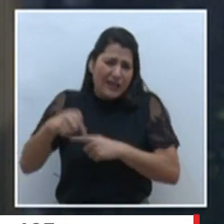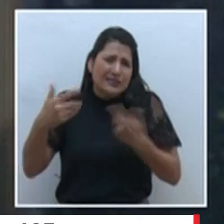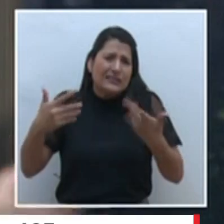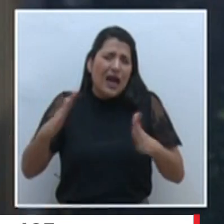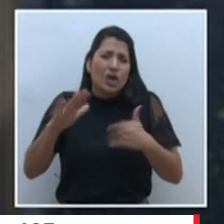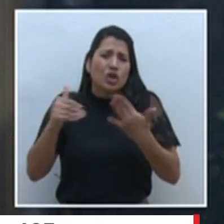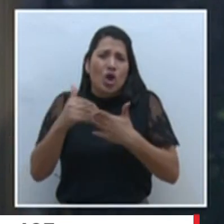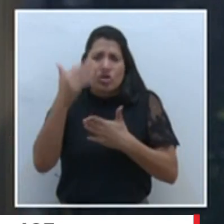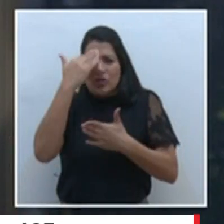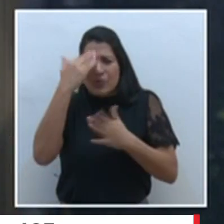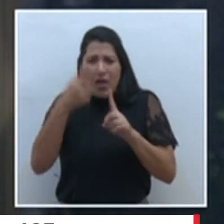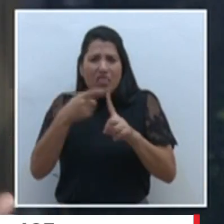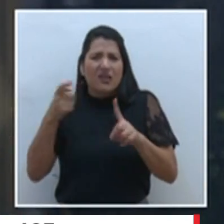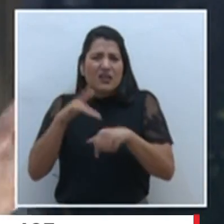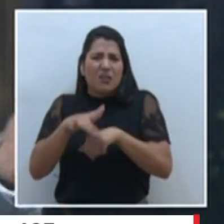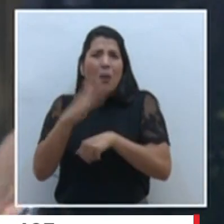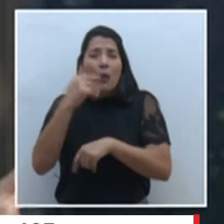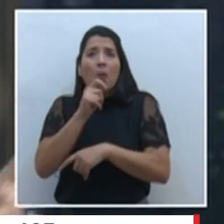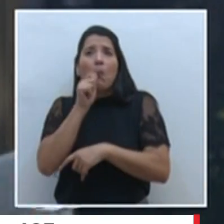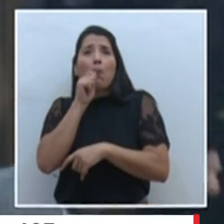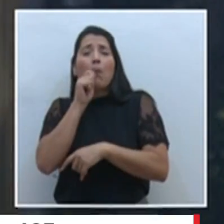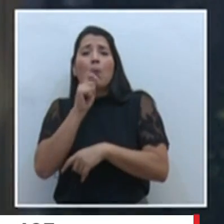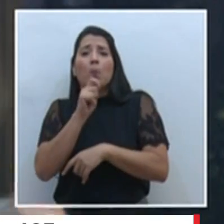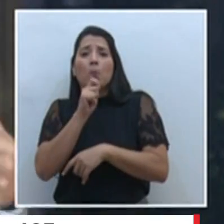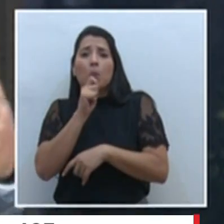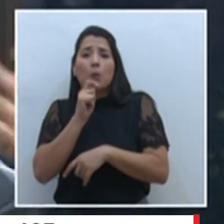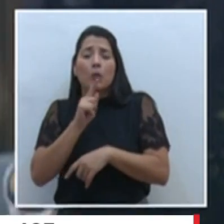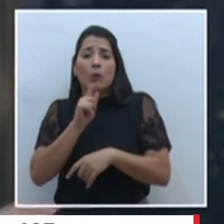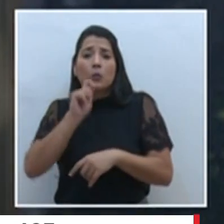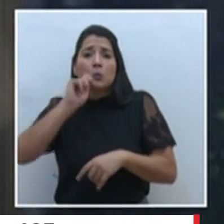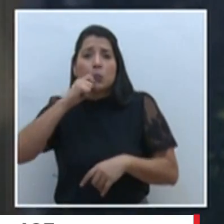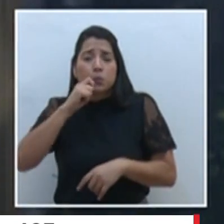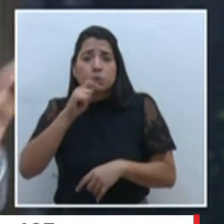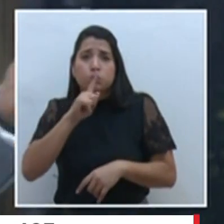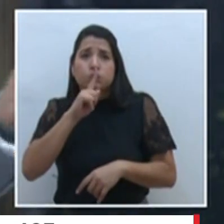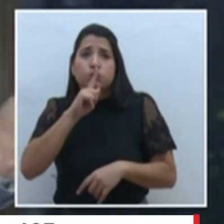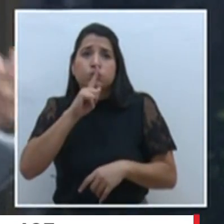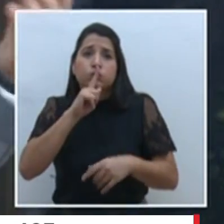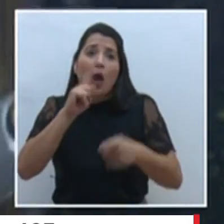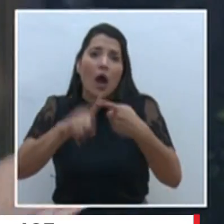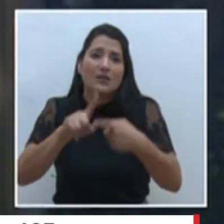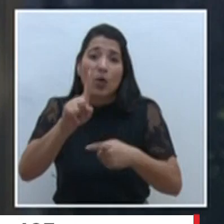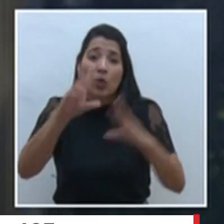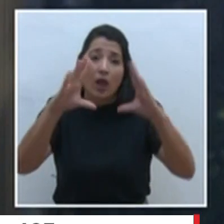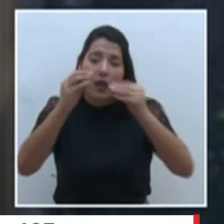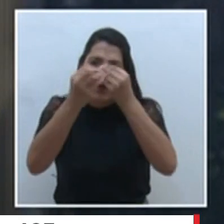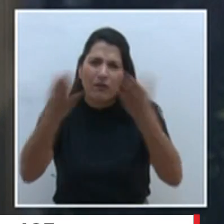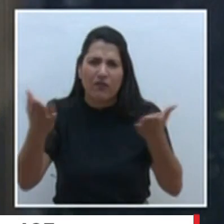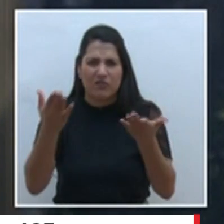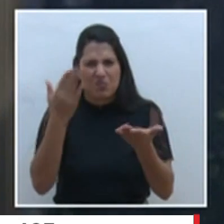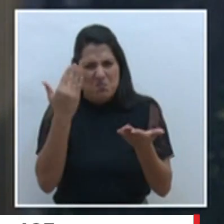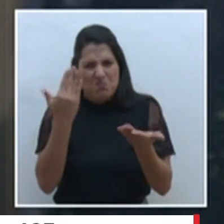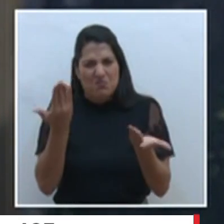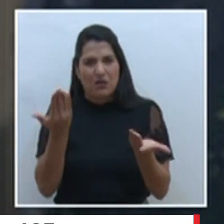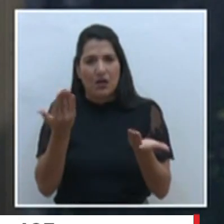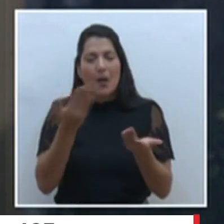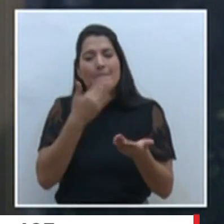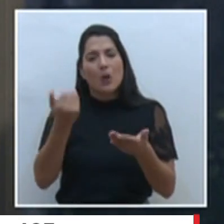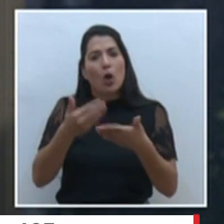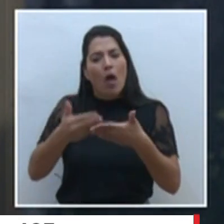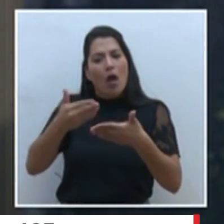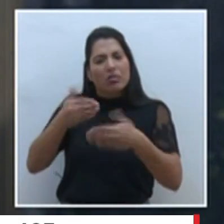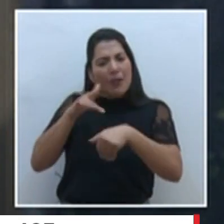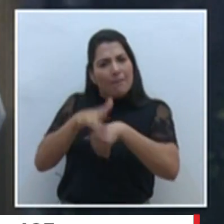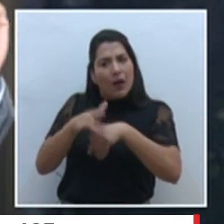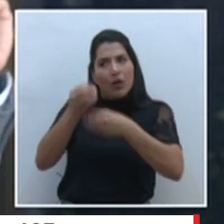temprano, y por qué seguirlo guardando hasta la 1 de la tarde, por qué no publicarlo temprano y ya venir aquí a dar contexto y medidas cada